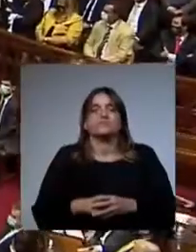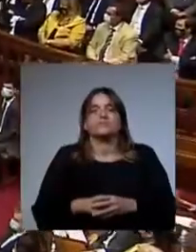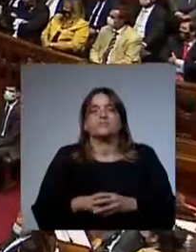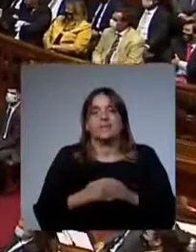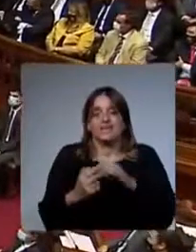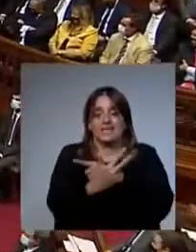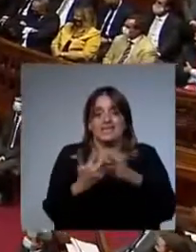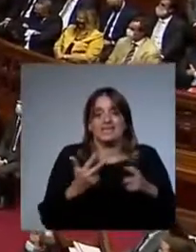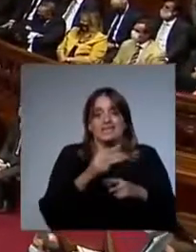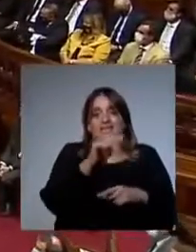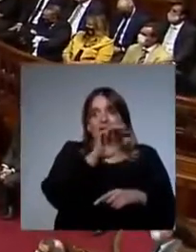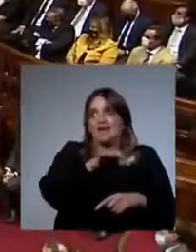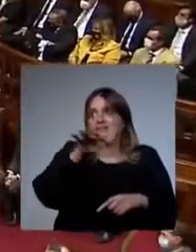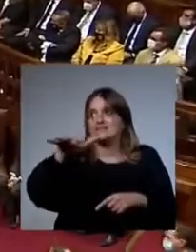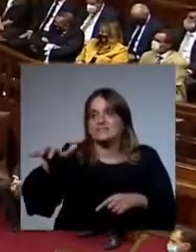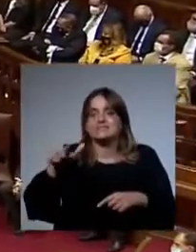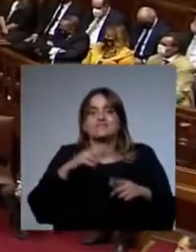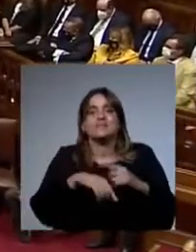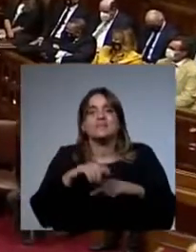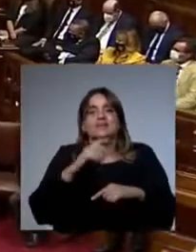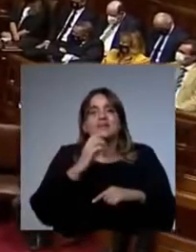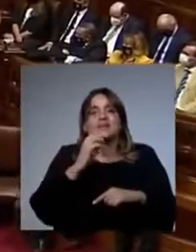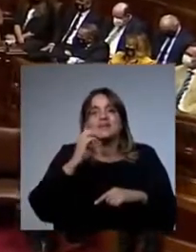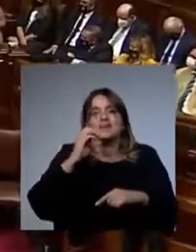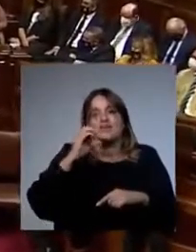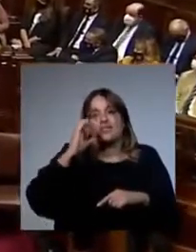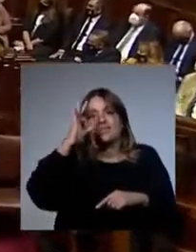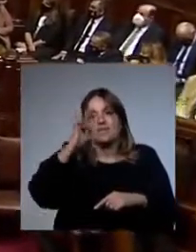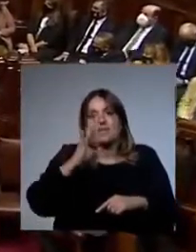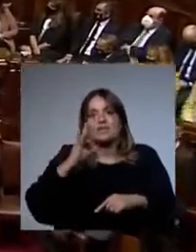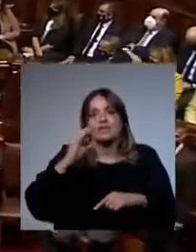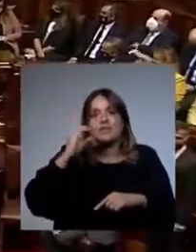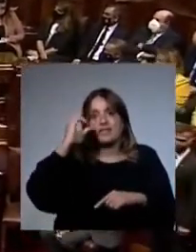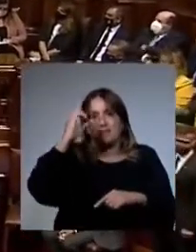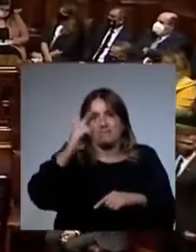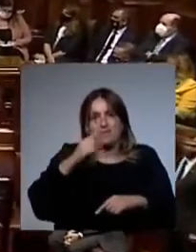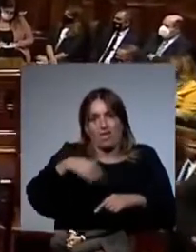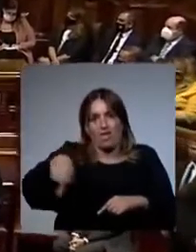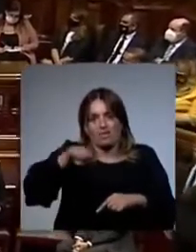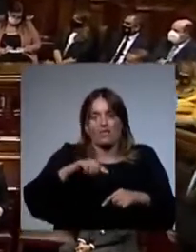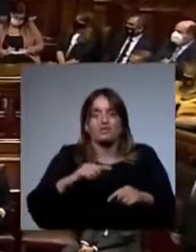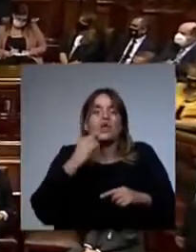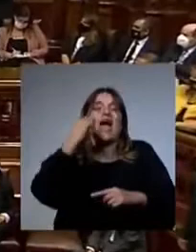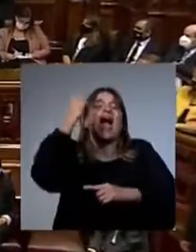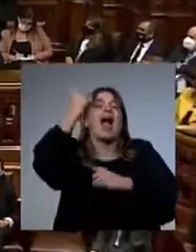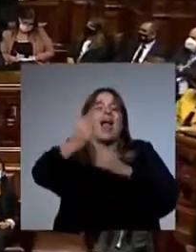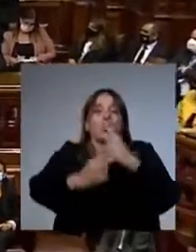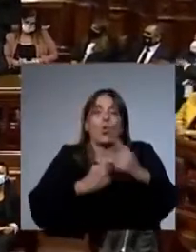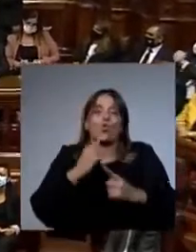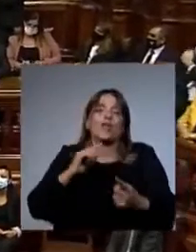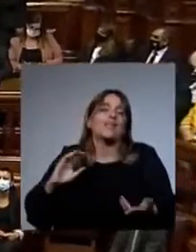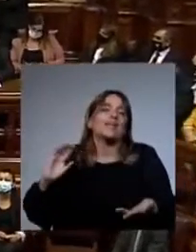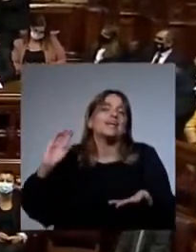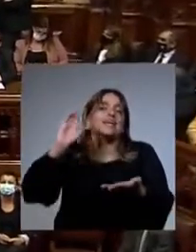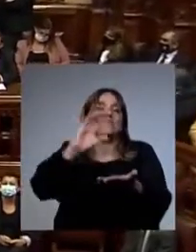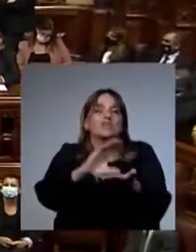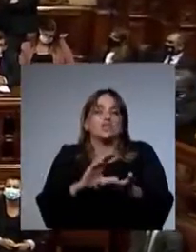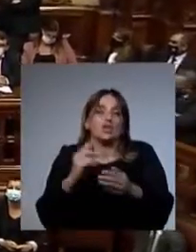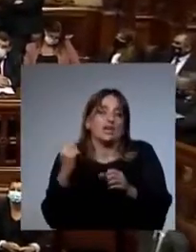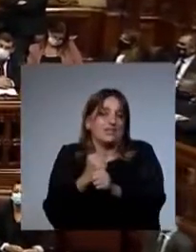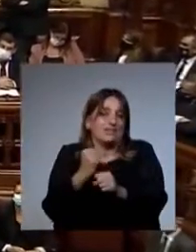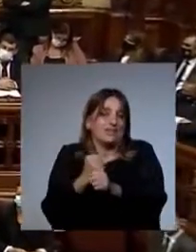Estas tres legisladores son algunas de las inversiones en las que ha